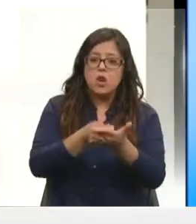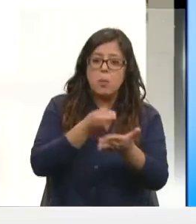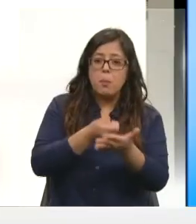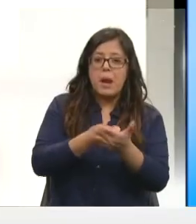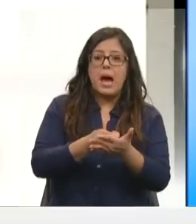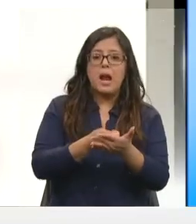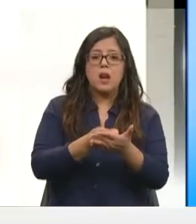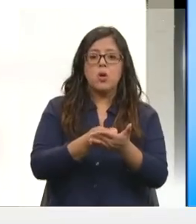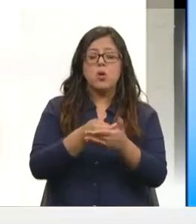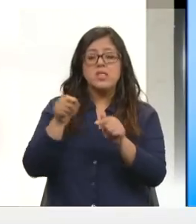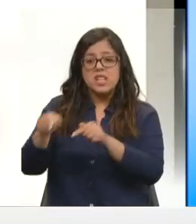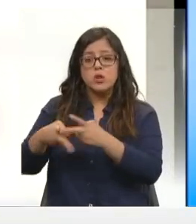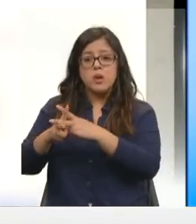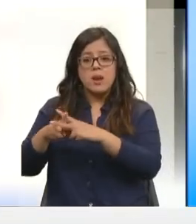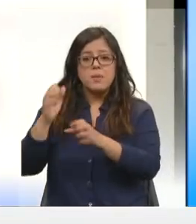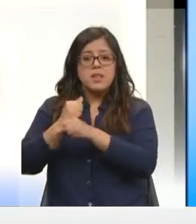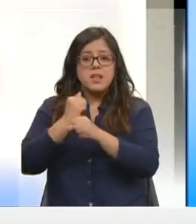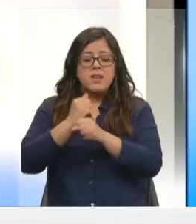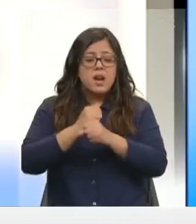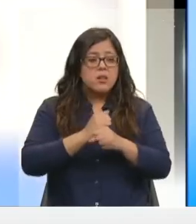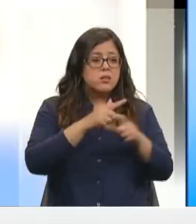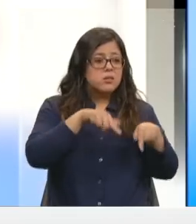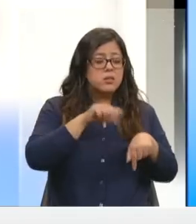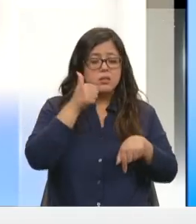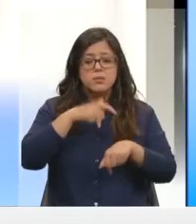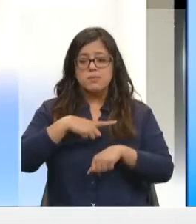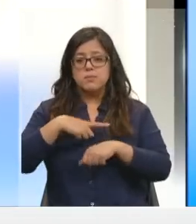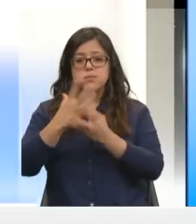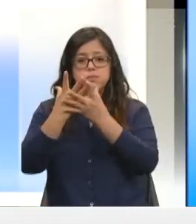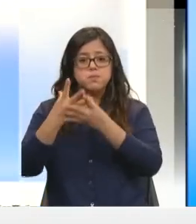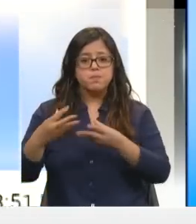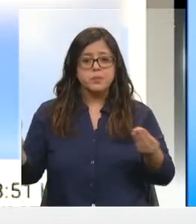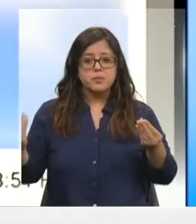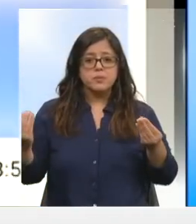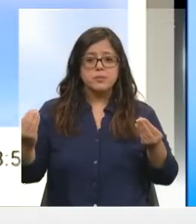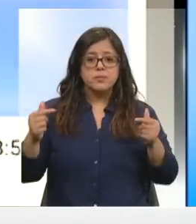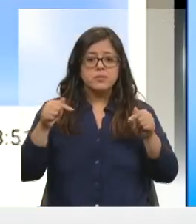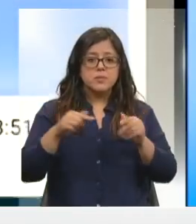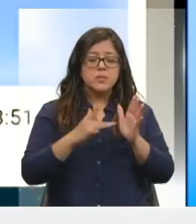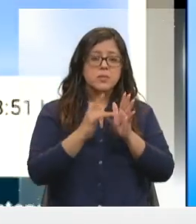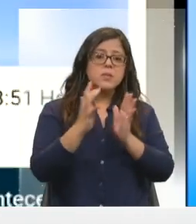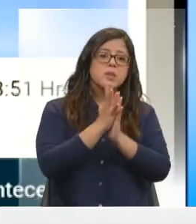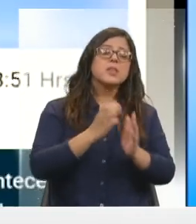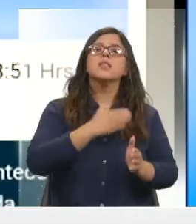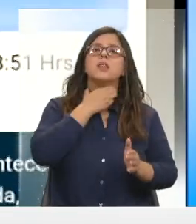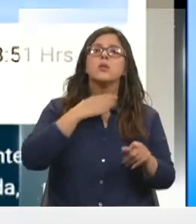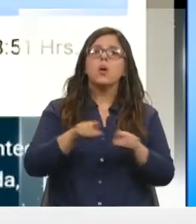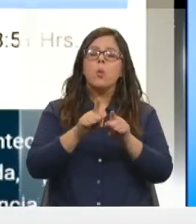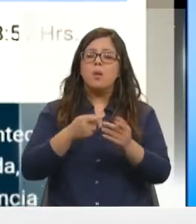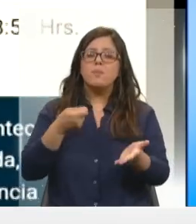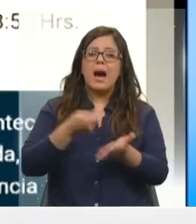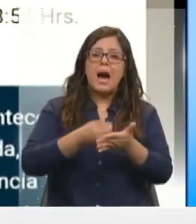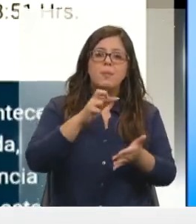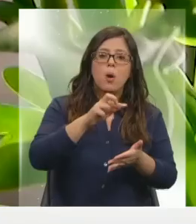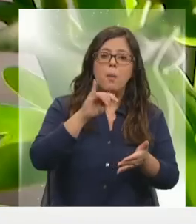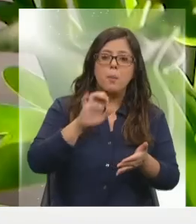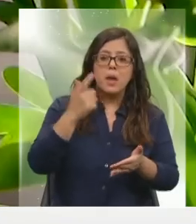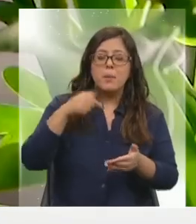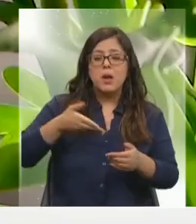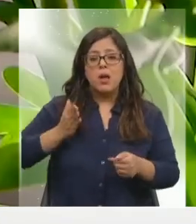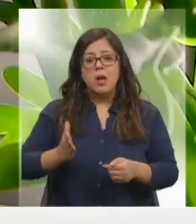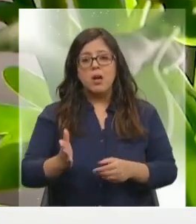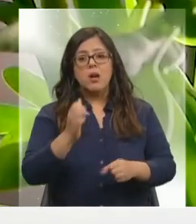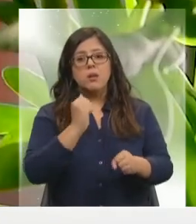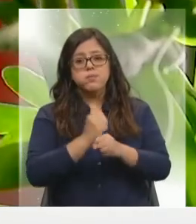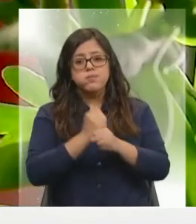obtenerlo y se fue de la noche a la mañana. Quedé con una tremenda deuda porque igual dimos un pie para comprarlo, pero aún así tengo que seguir pagando